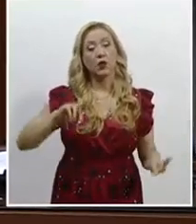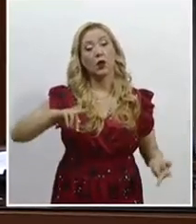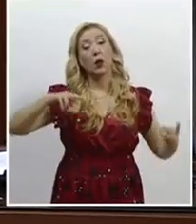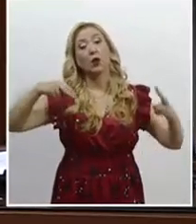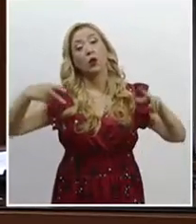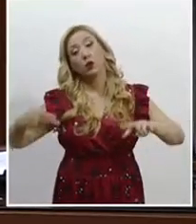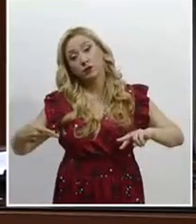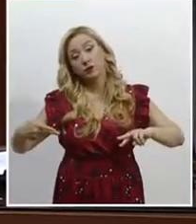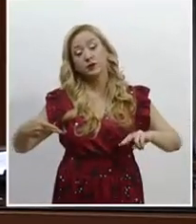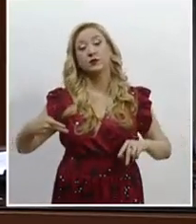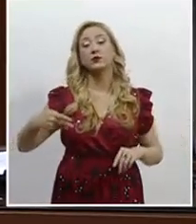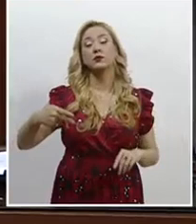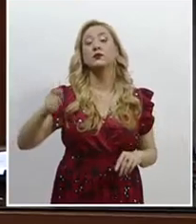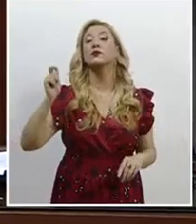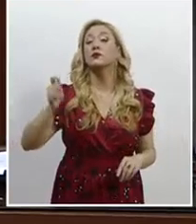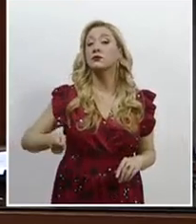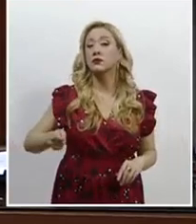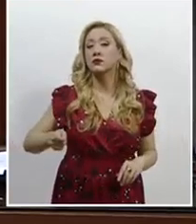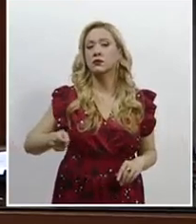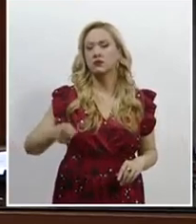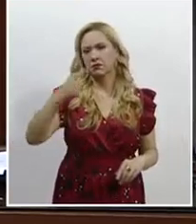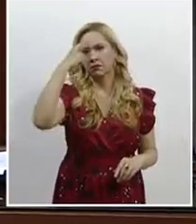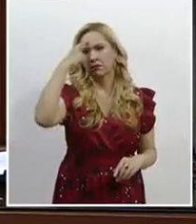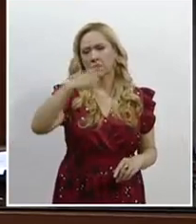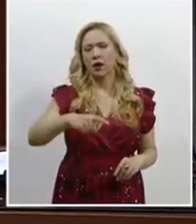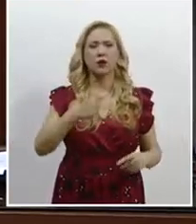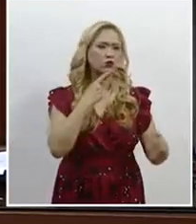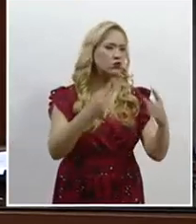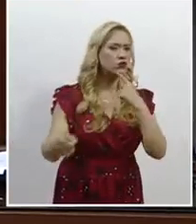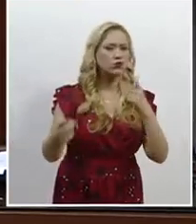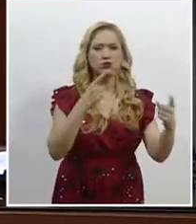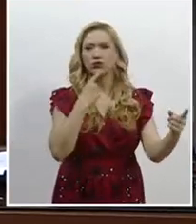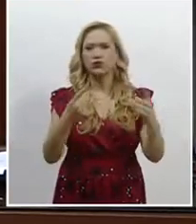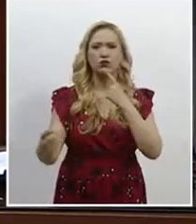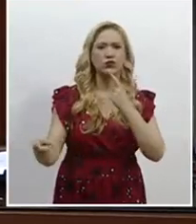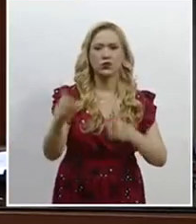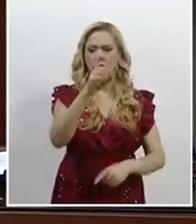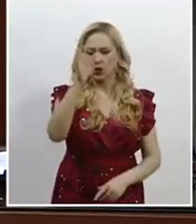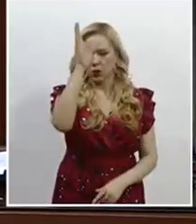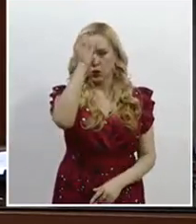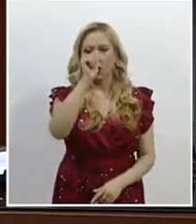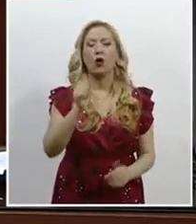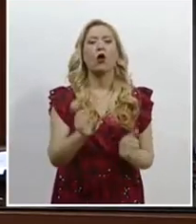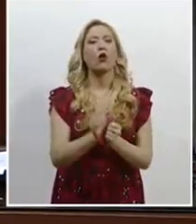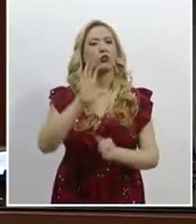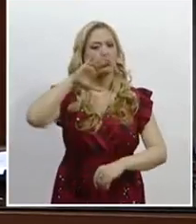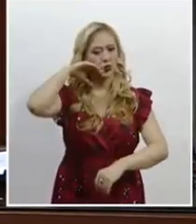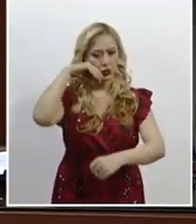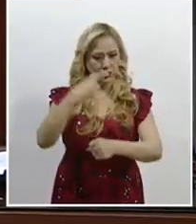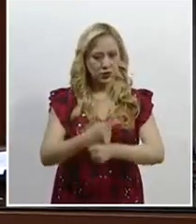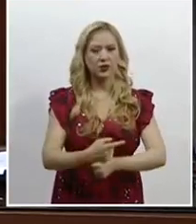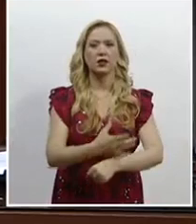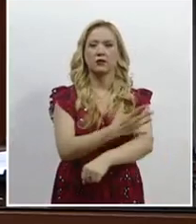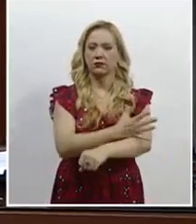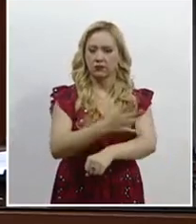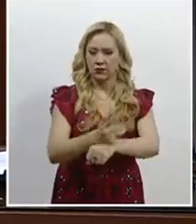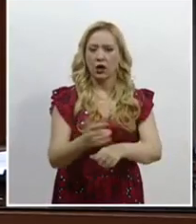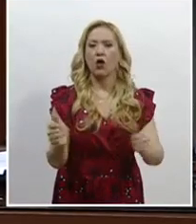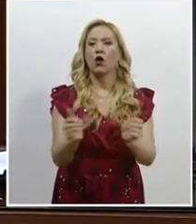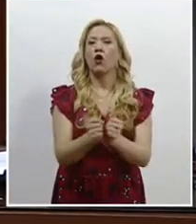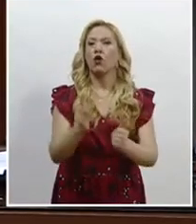que exigen que la deliberación se realice de buena fe, contando con la